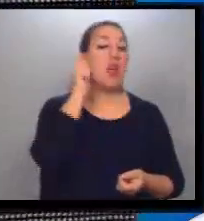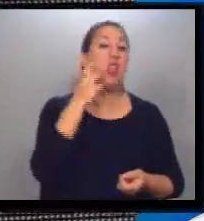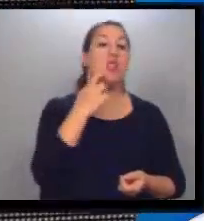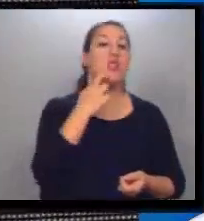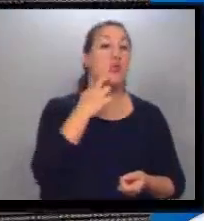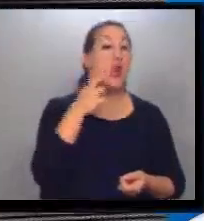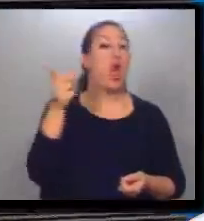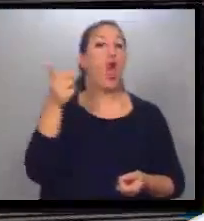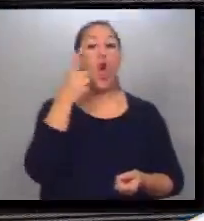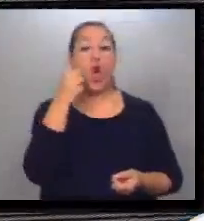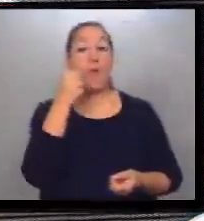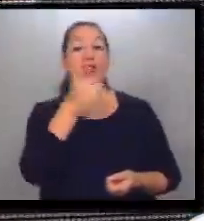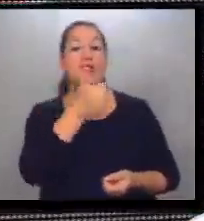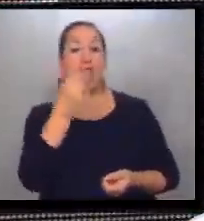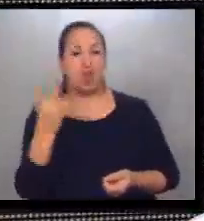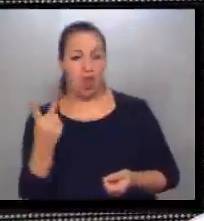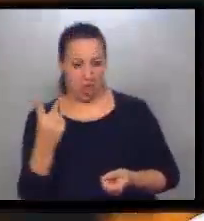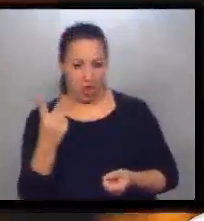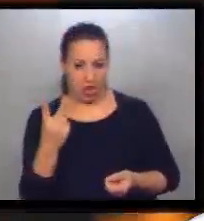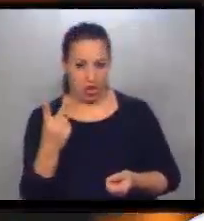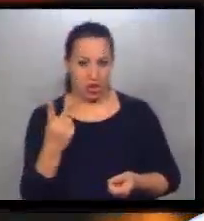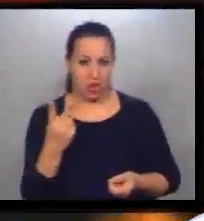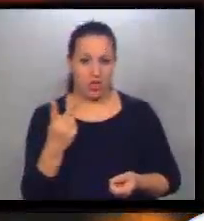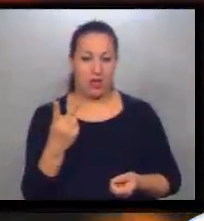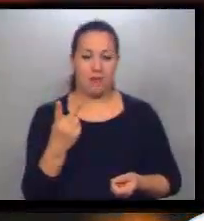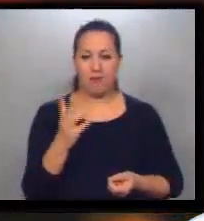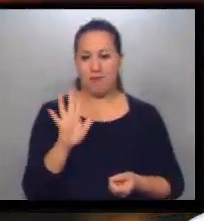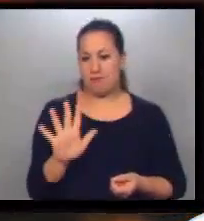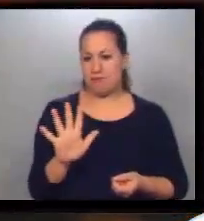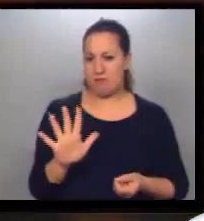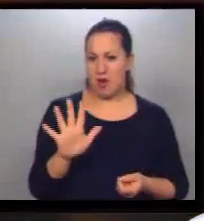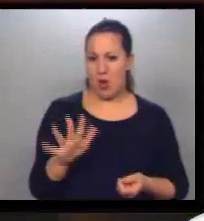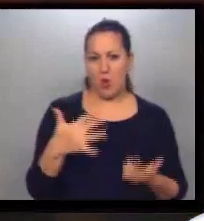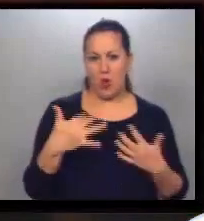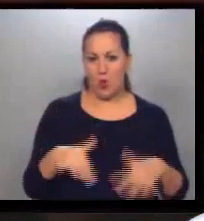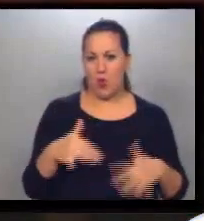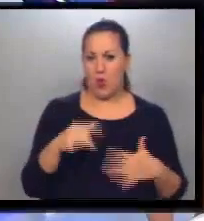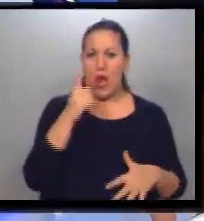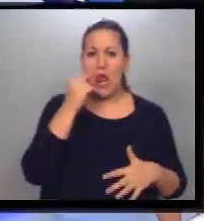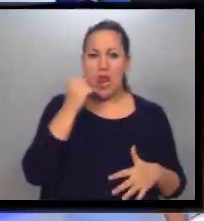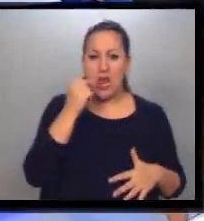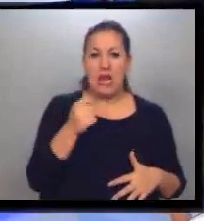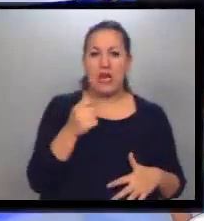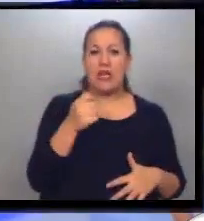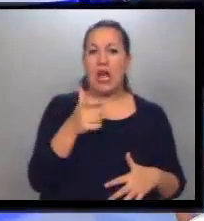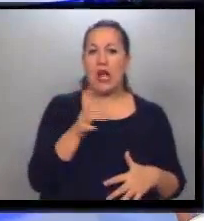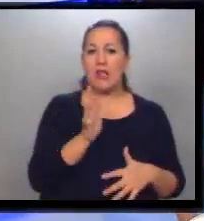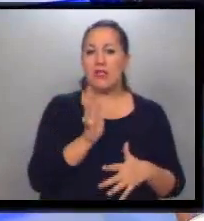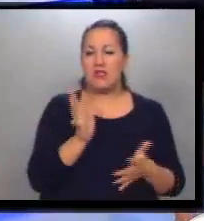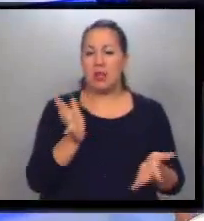él 62. Ella es... Pará, es un escándalo. Fue un escándalo eso. Casi violación.